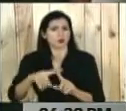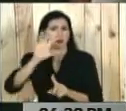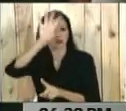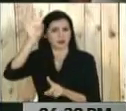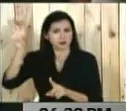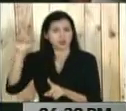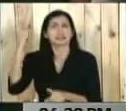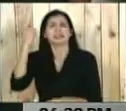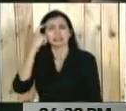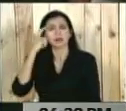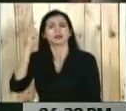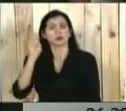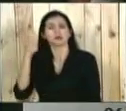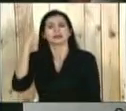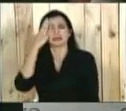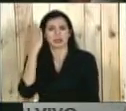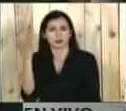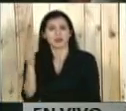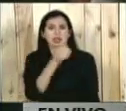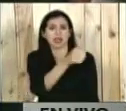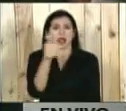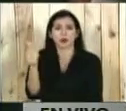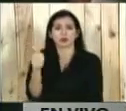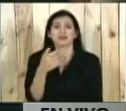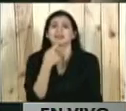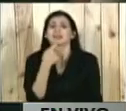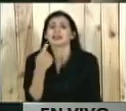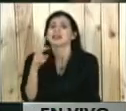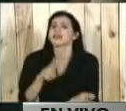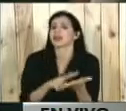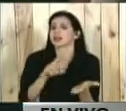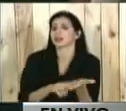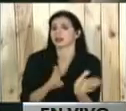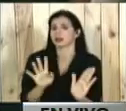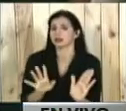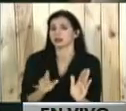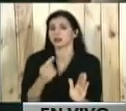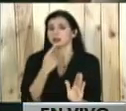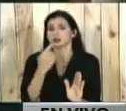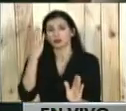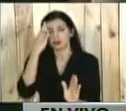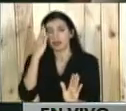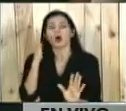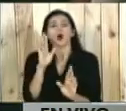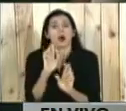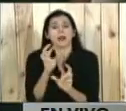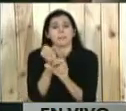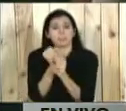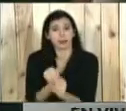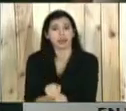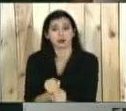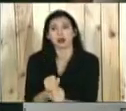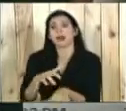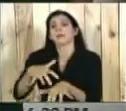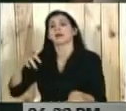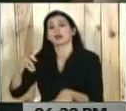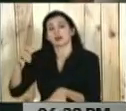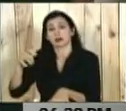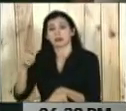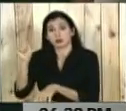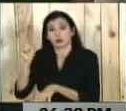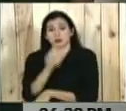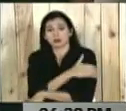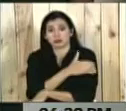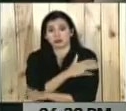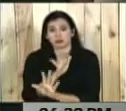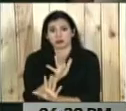diputadas. Entonces cada quien debe hablar con la verdad. Yo aspiro que la Asamblea Nacional, o la mayoría de la Asamblea Nacional de la